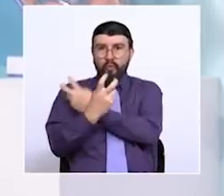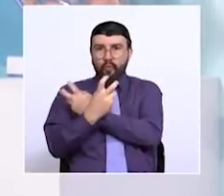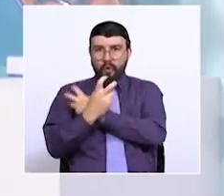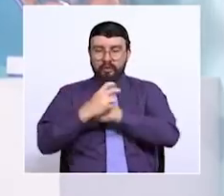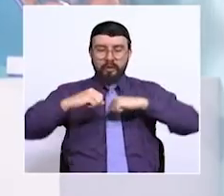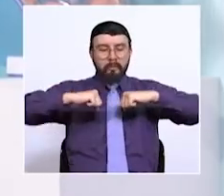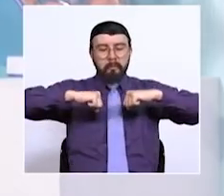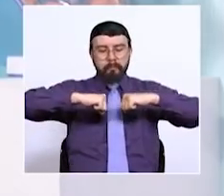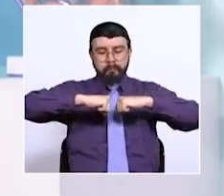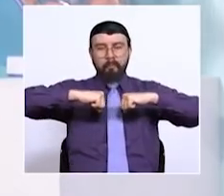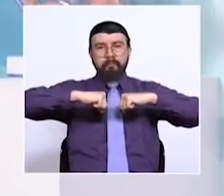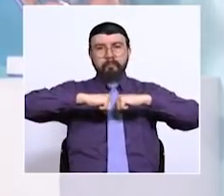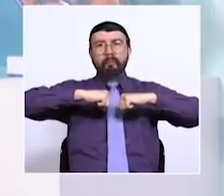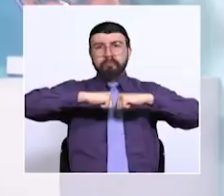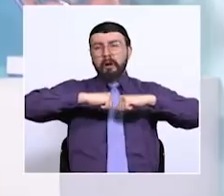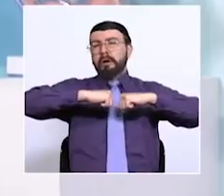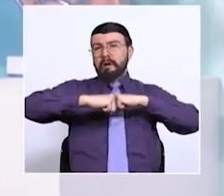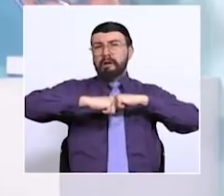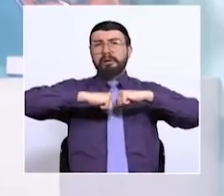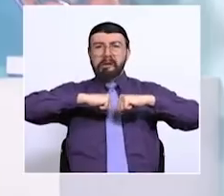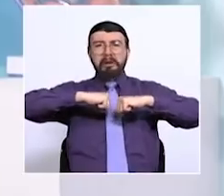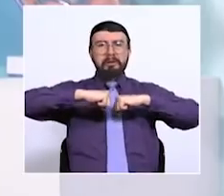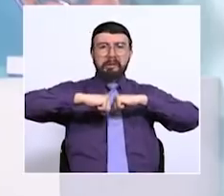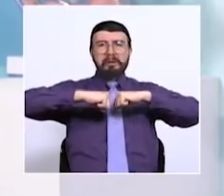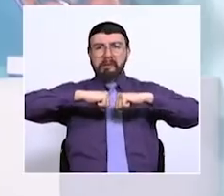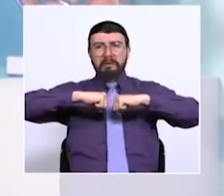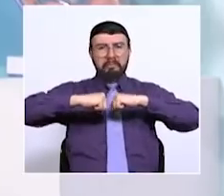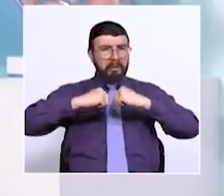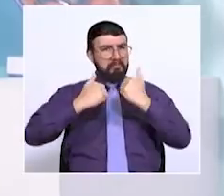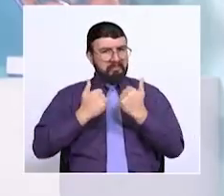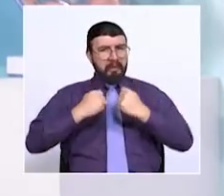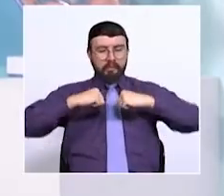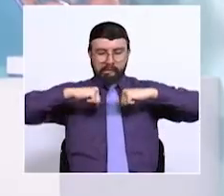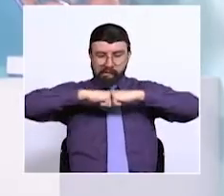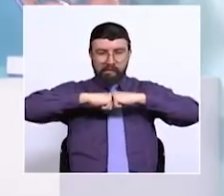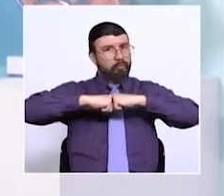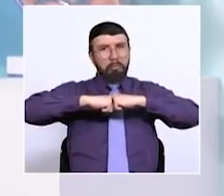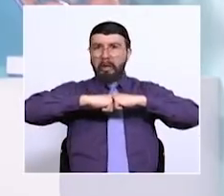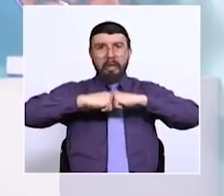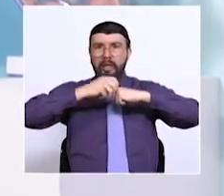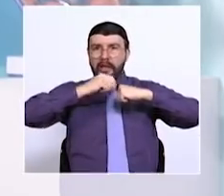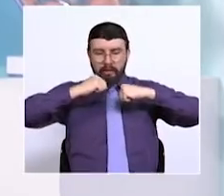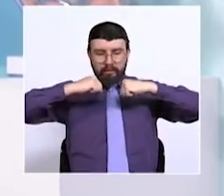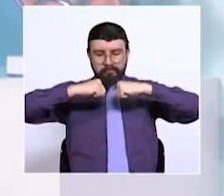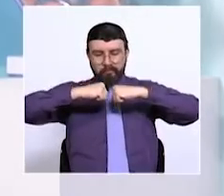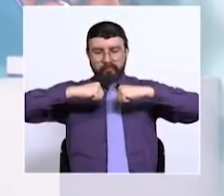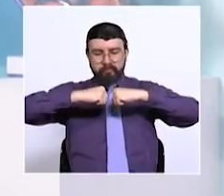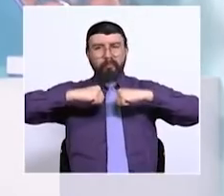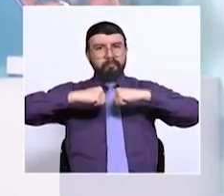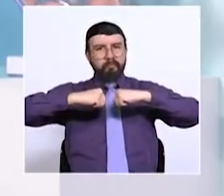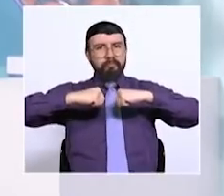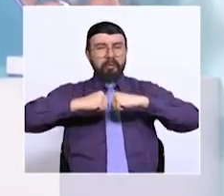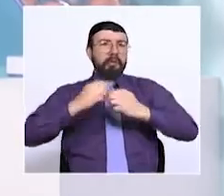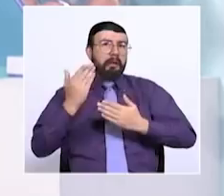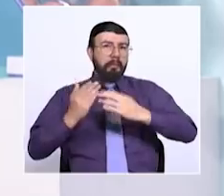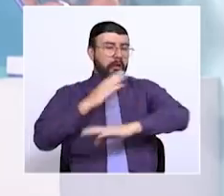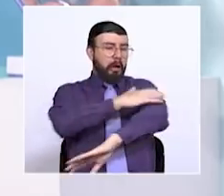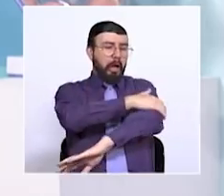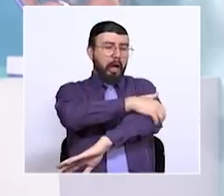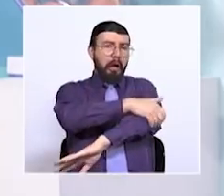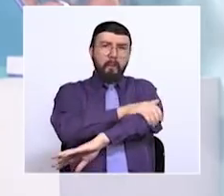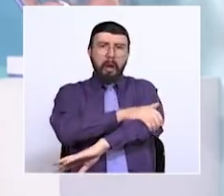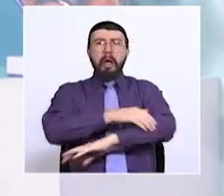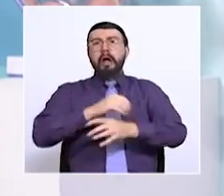hagan un deslizamiento y un movimiento que es acorde a cada tipo de articulación.